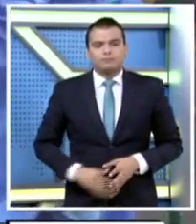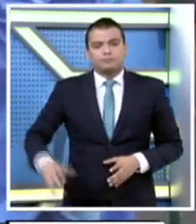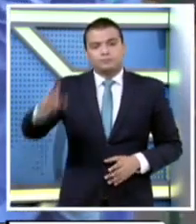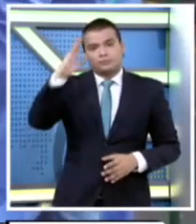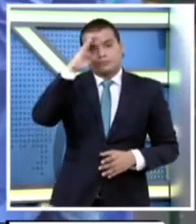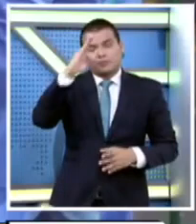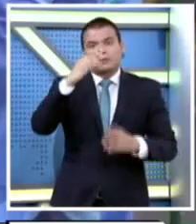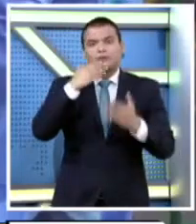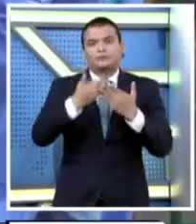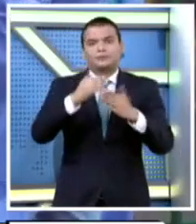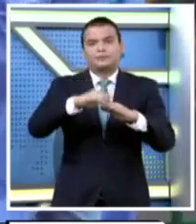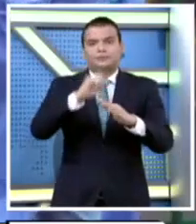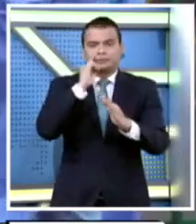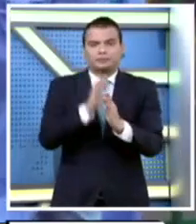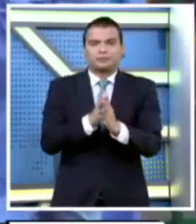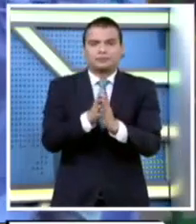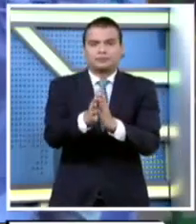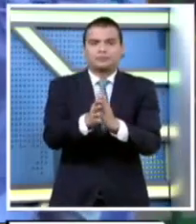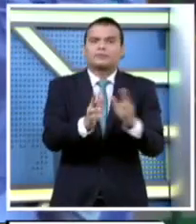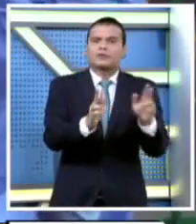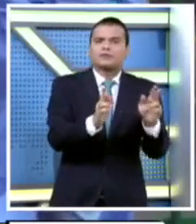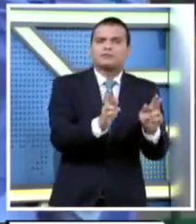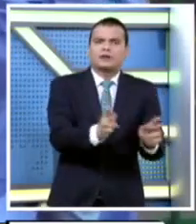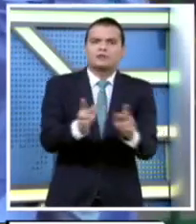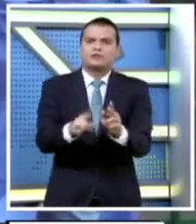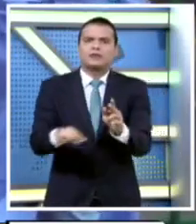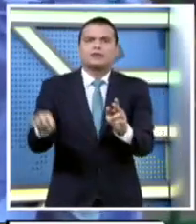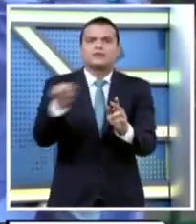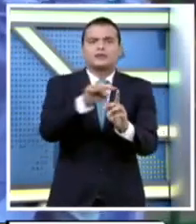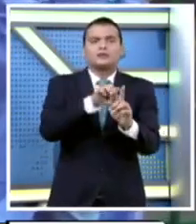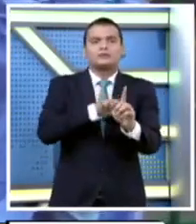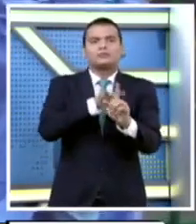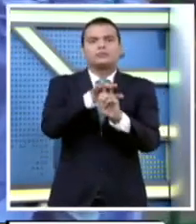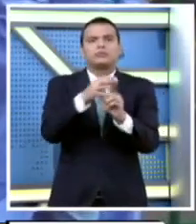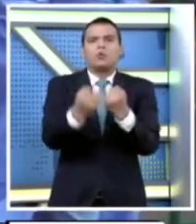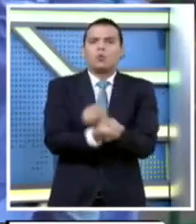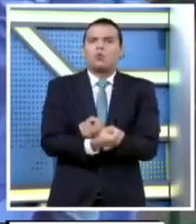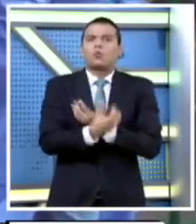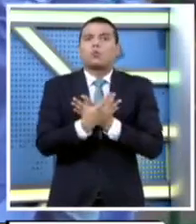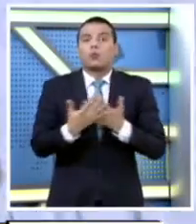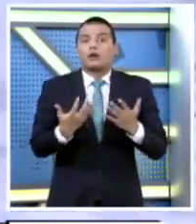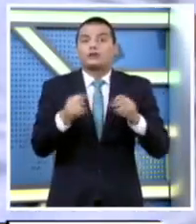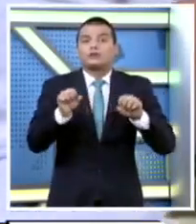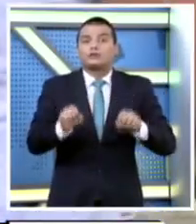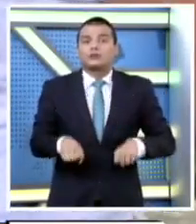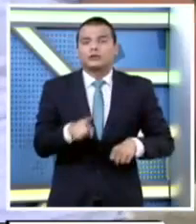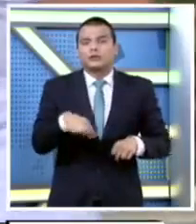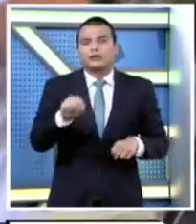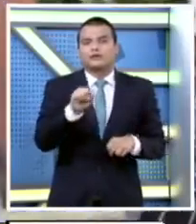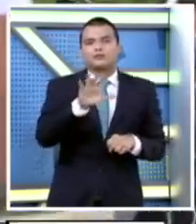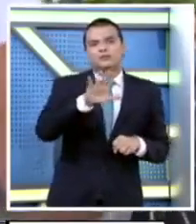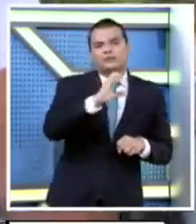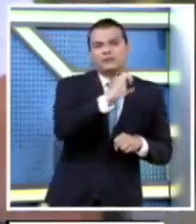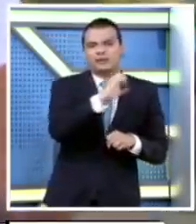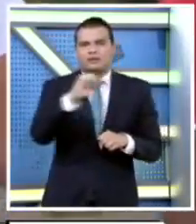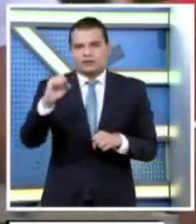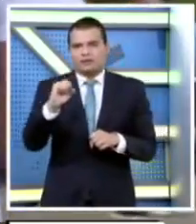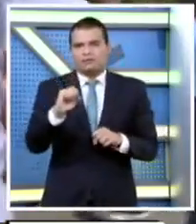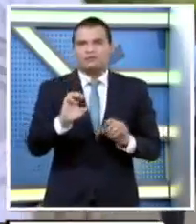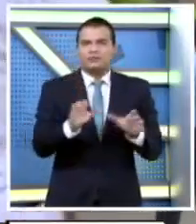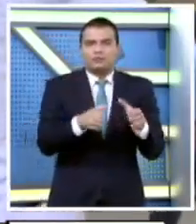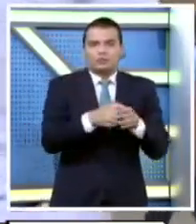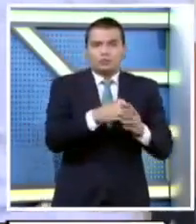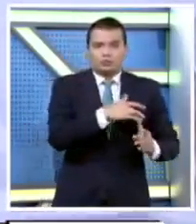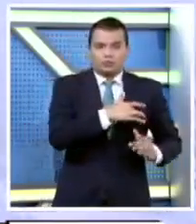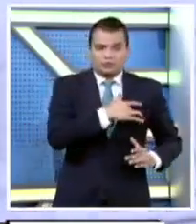Hola, ¿qué tal? Buenas tardes. Pues en total son unas 500 personas las que resultaron en riesgo luego que las autoridades médicas lograran identificar